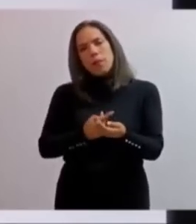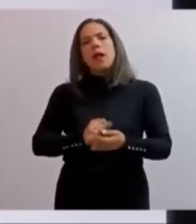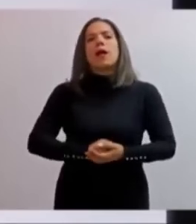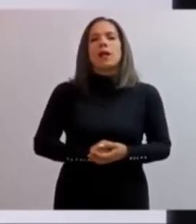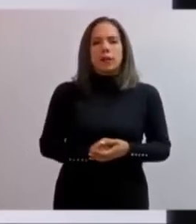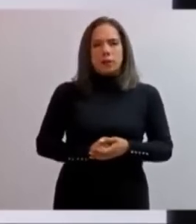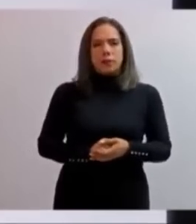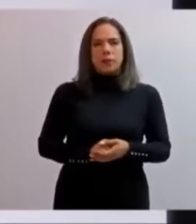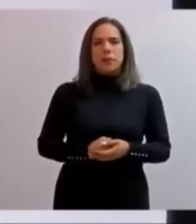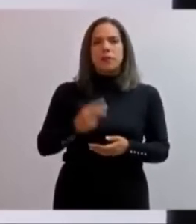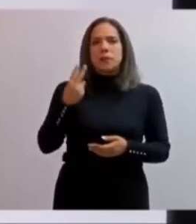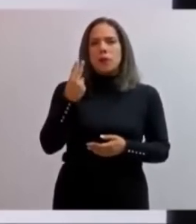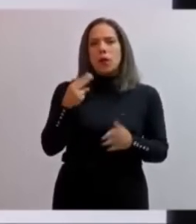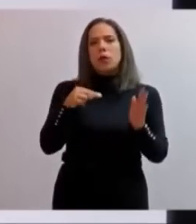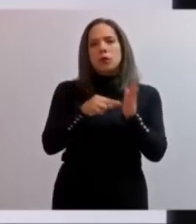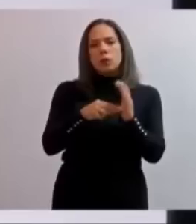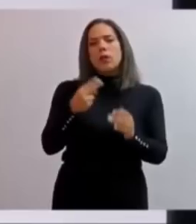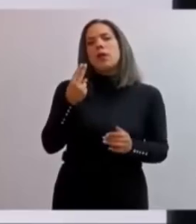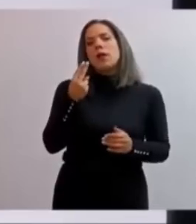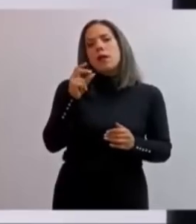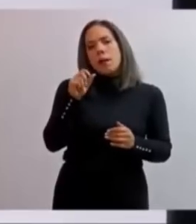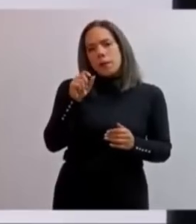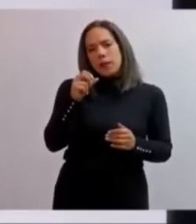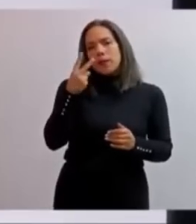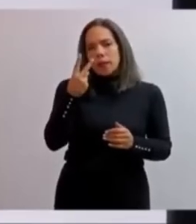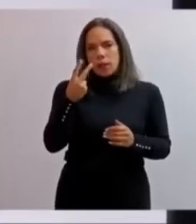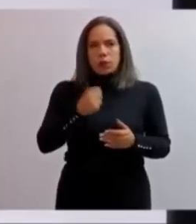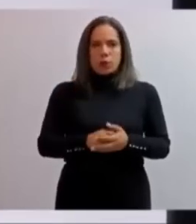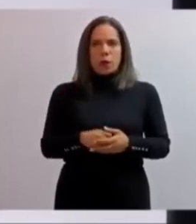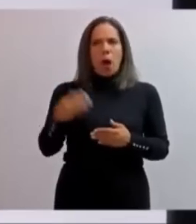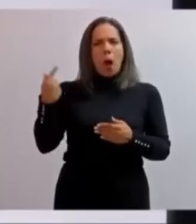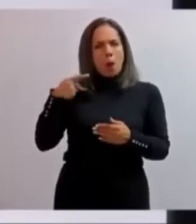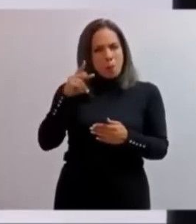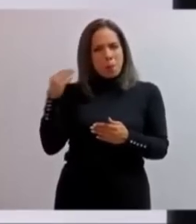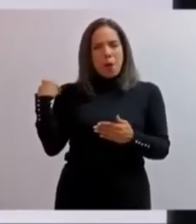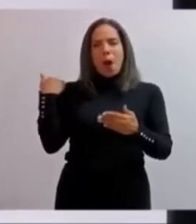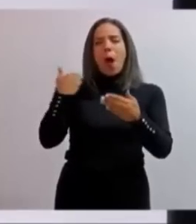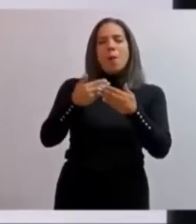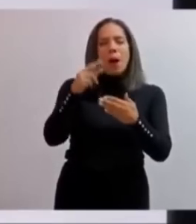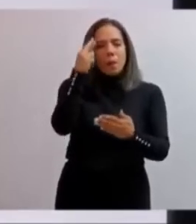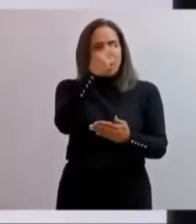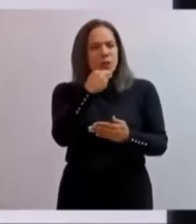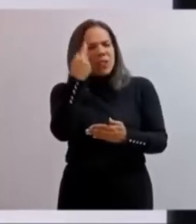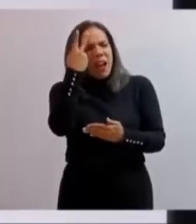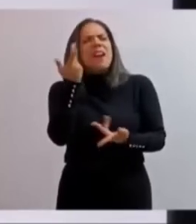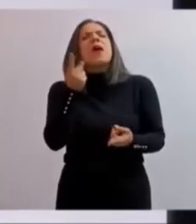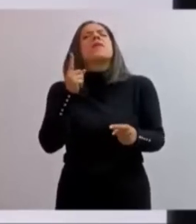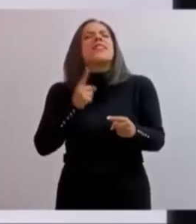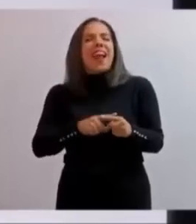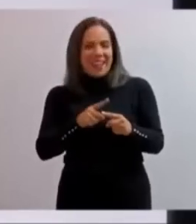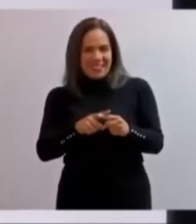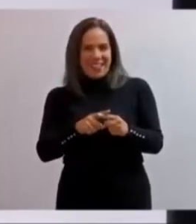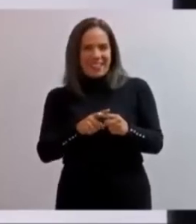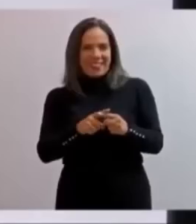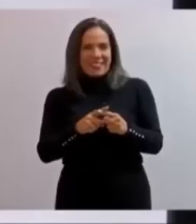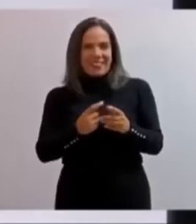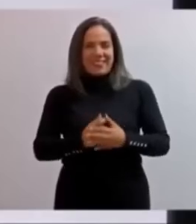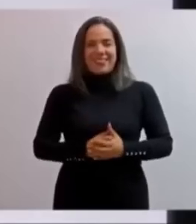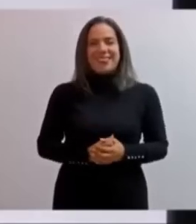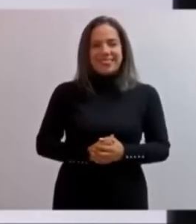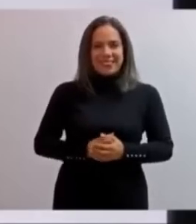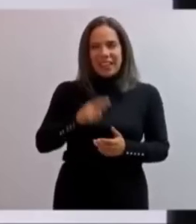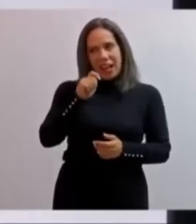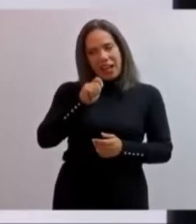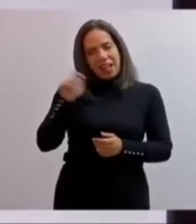2022. Antes de saludar al doctor, escuchemos una breve semblanza de su extensa trayectoria